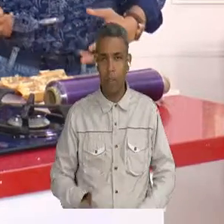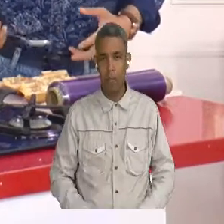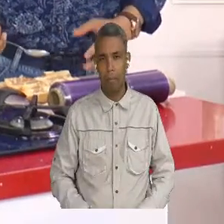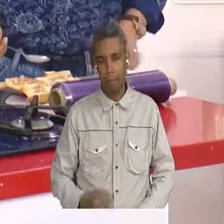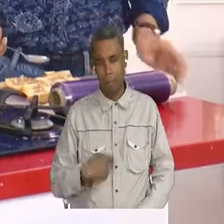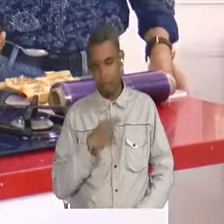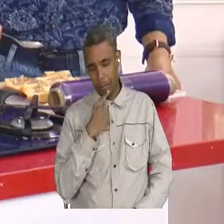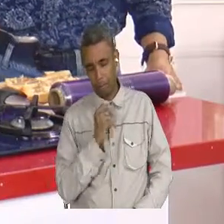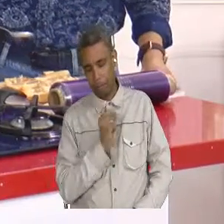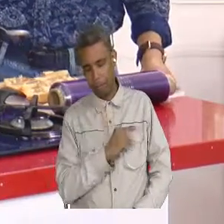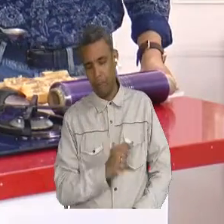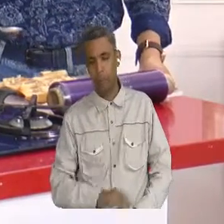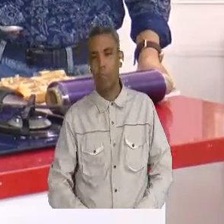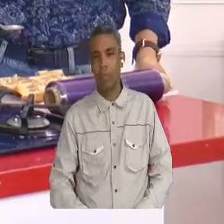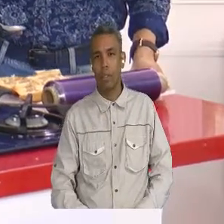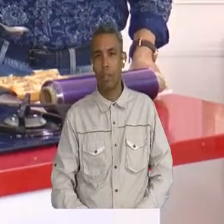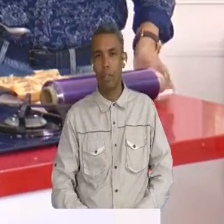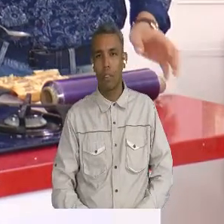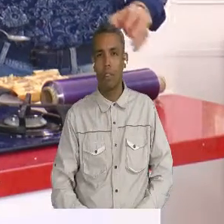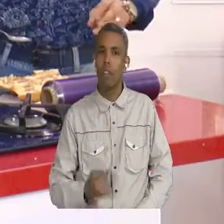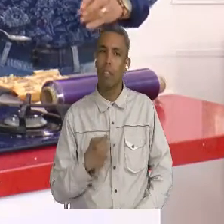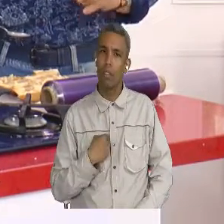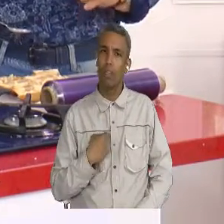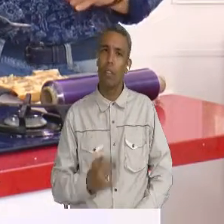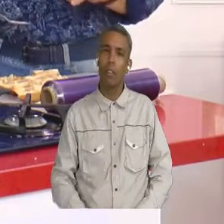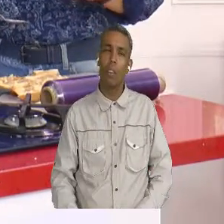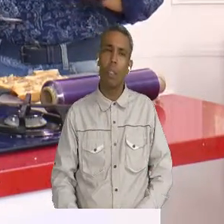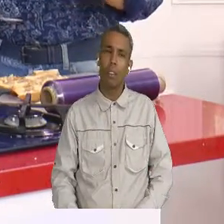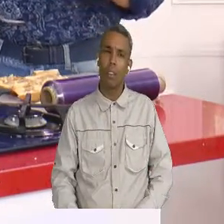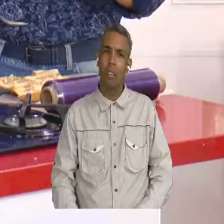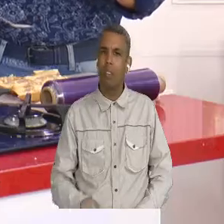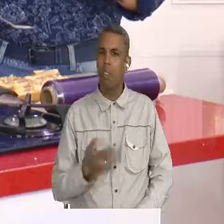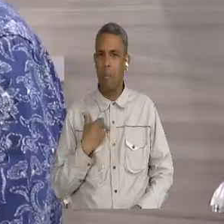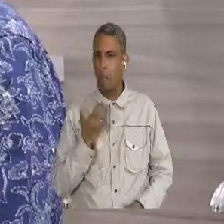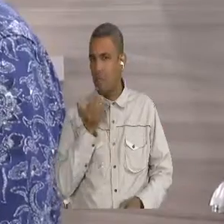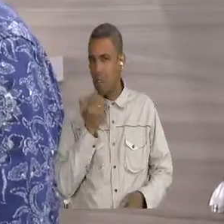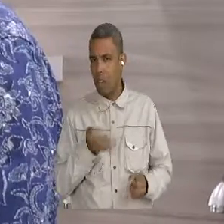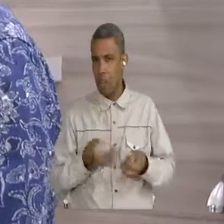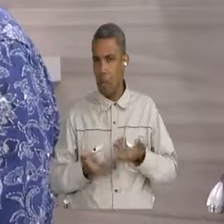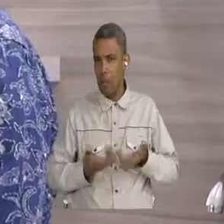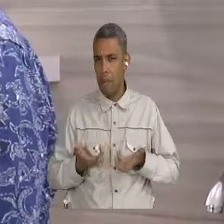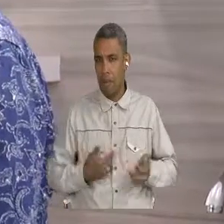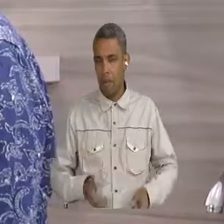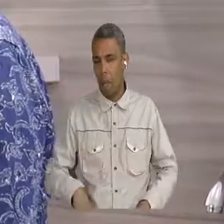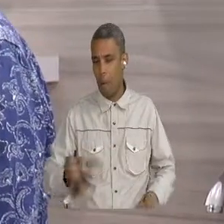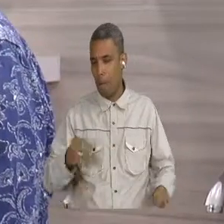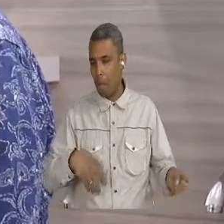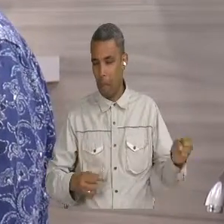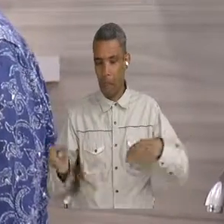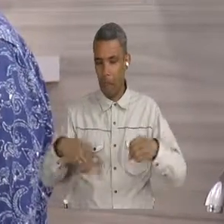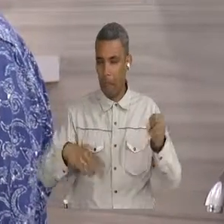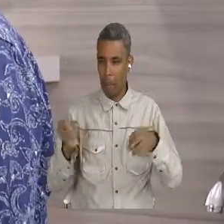veces suelo, que echo mucho ingrediente. ¿Mucho? Sí, de pronto a veces me,